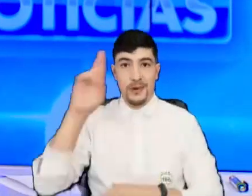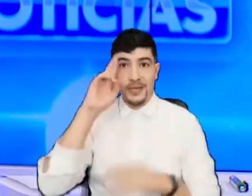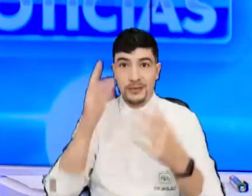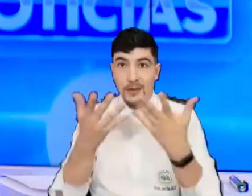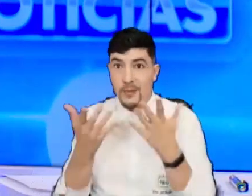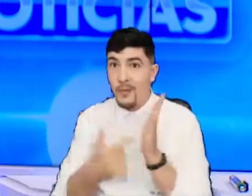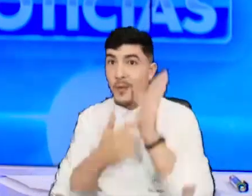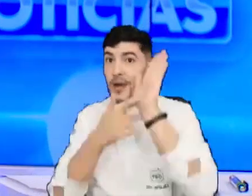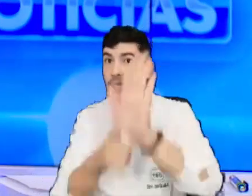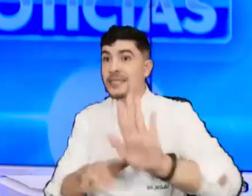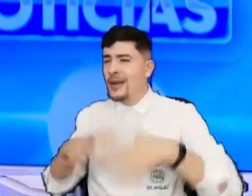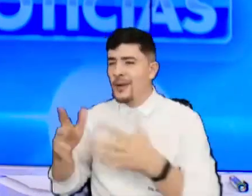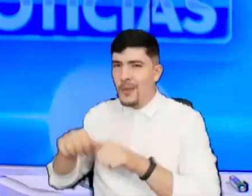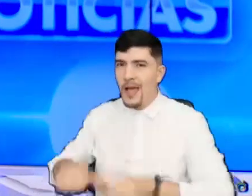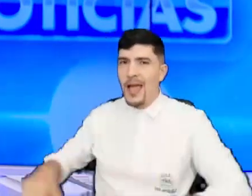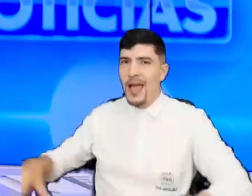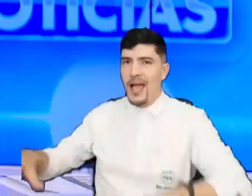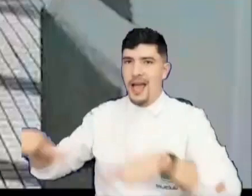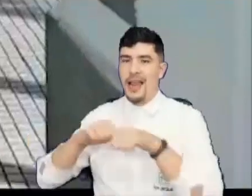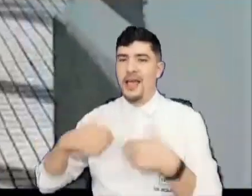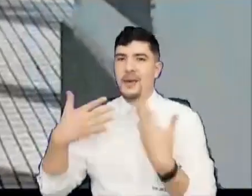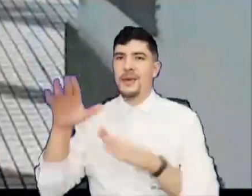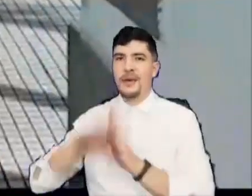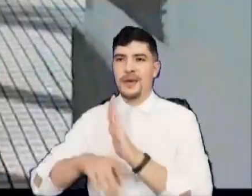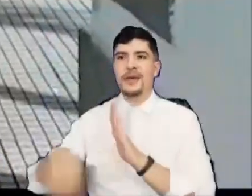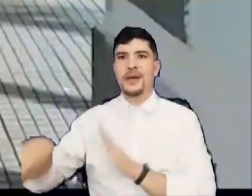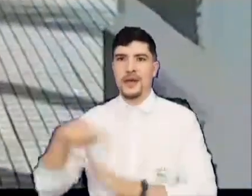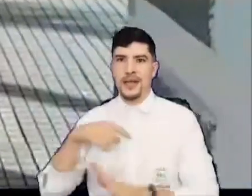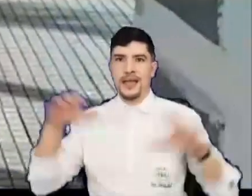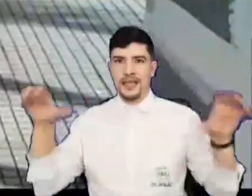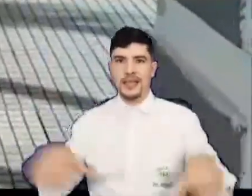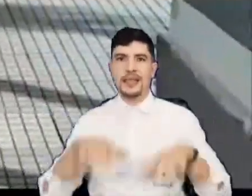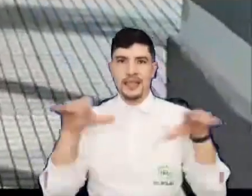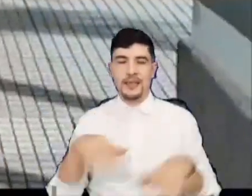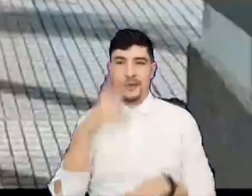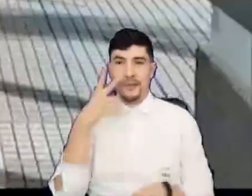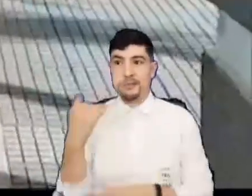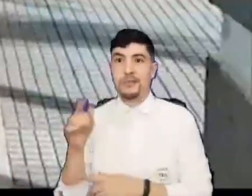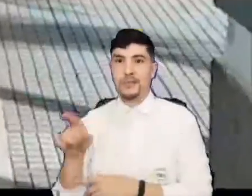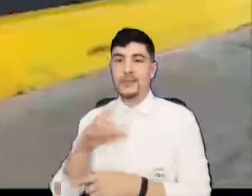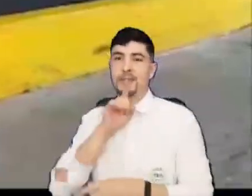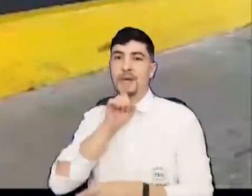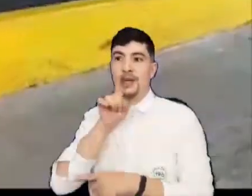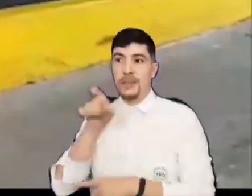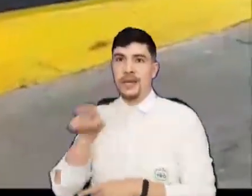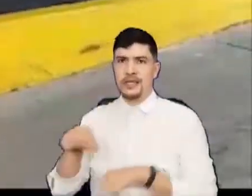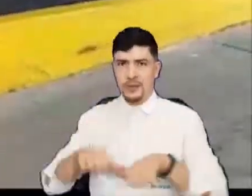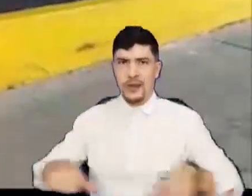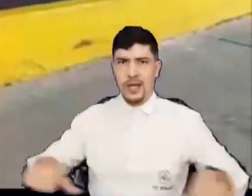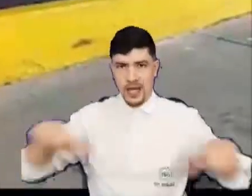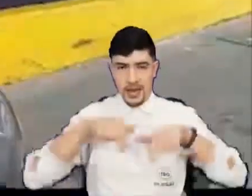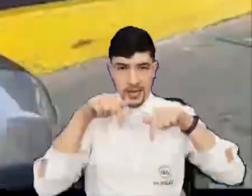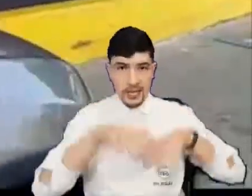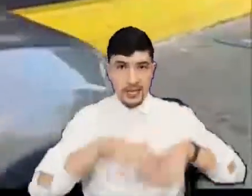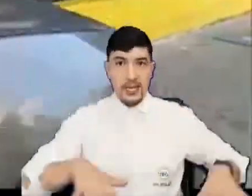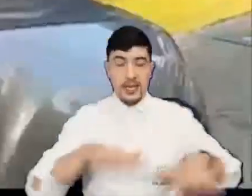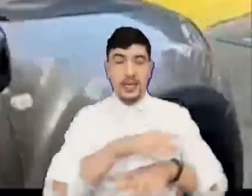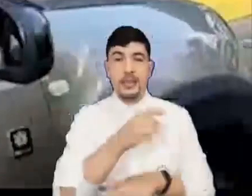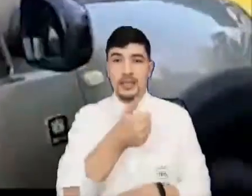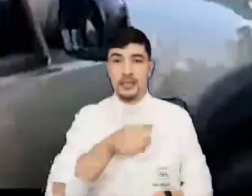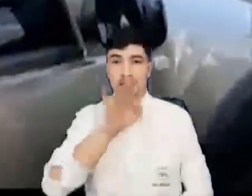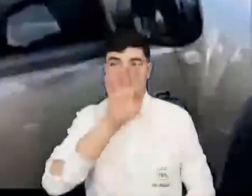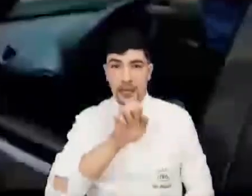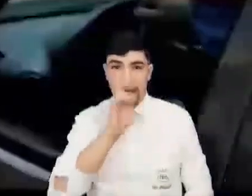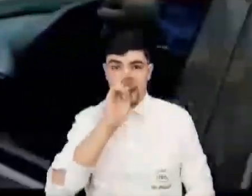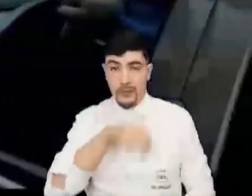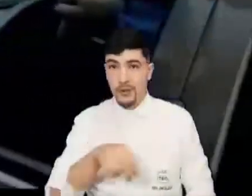centros comerciales de la ciudad para esta actividad. En Bucaramanga y su área metropolitana, este 19 de junio, desde las 0 horas